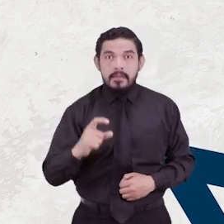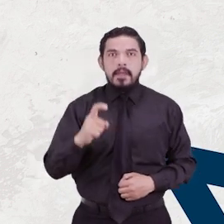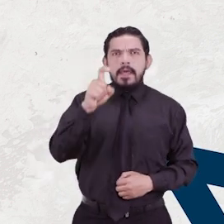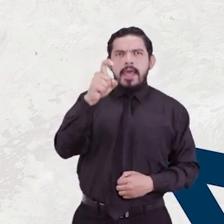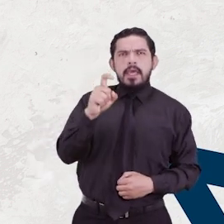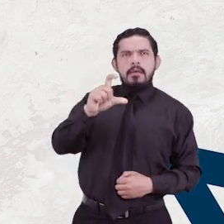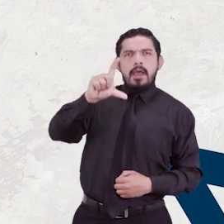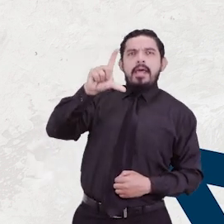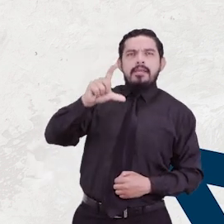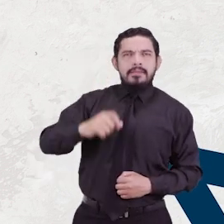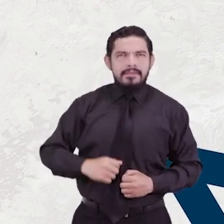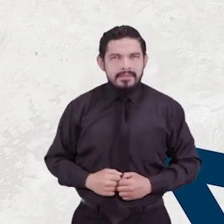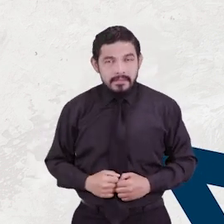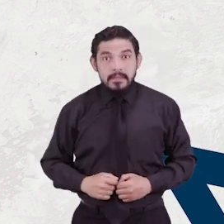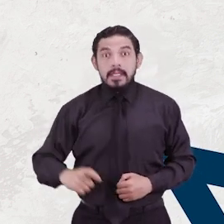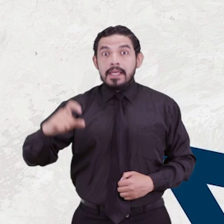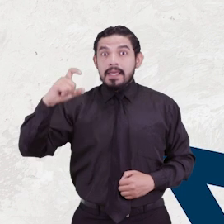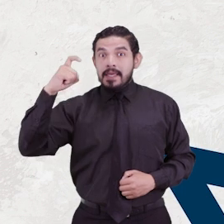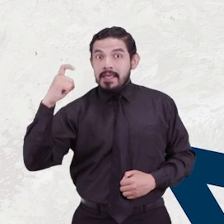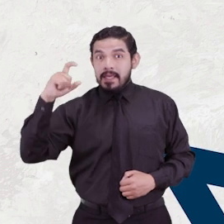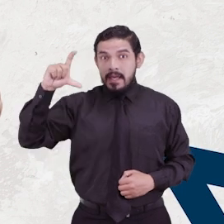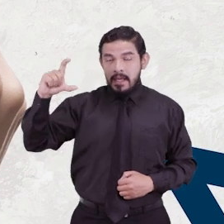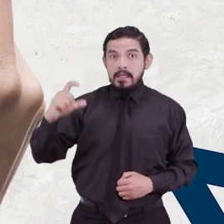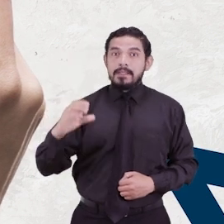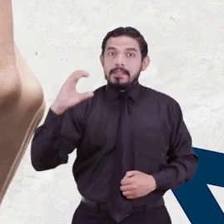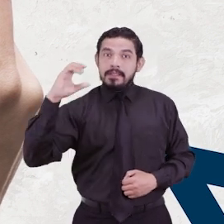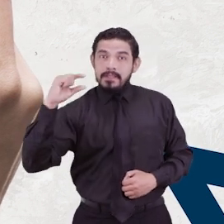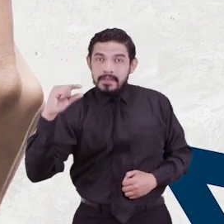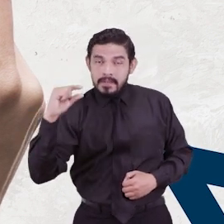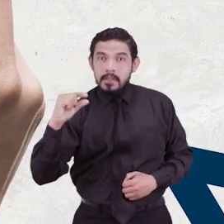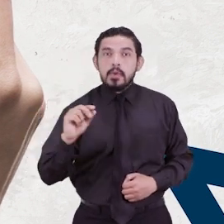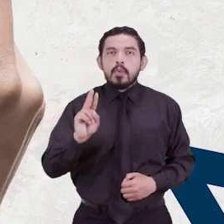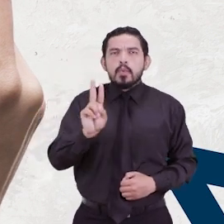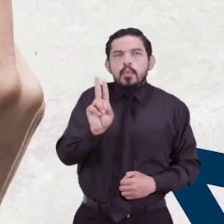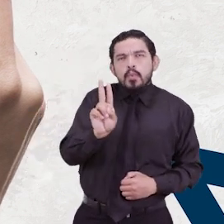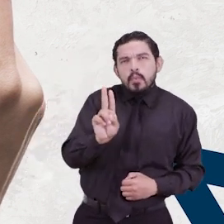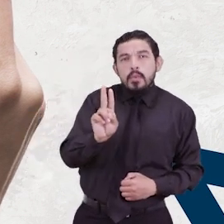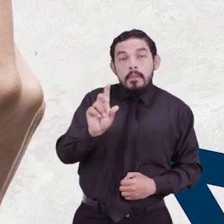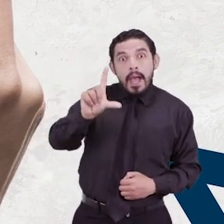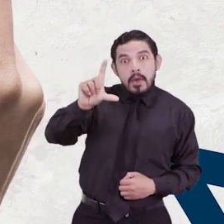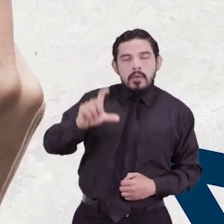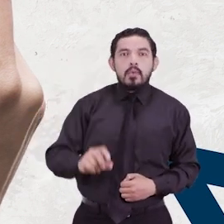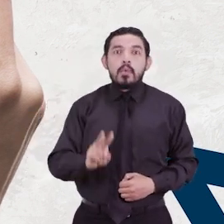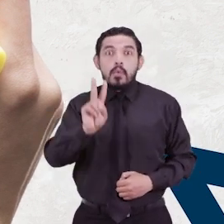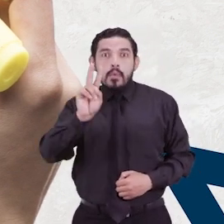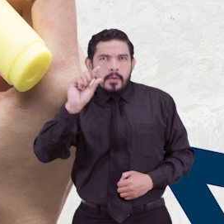minúscula y X mayúscula, X mayúscula, C minúscula y X mayúscula.